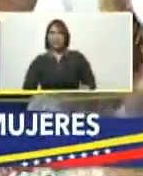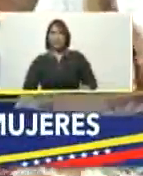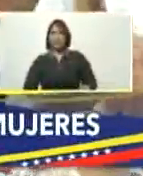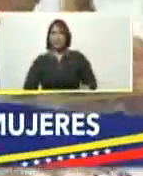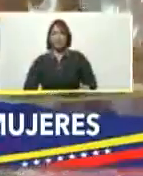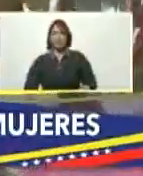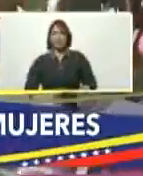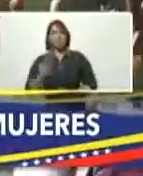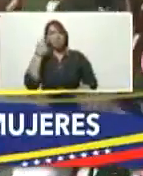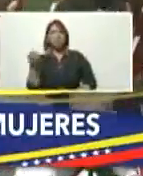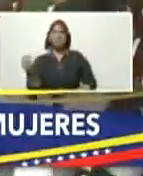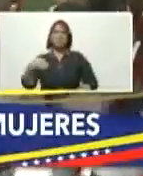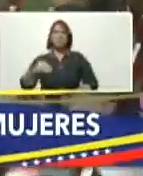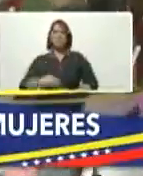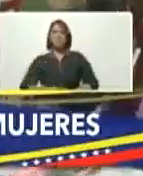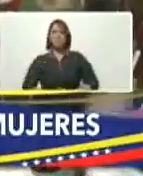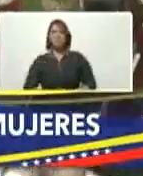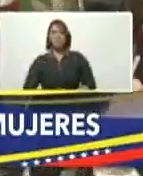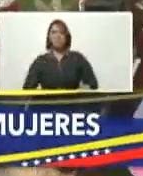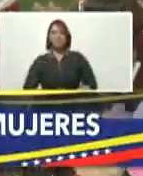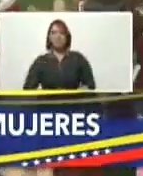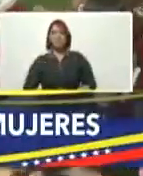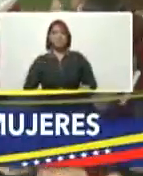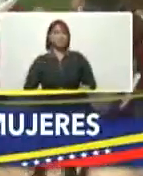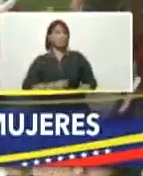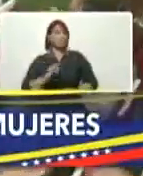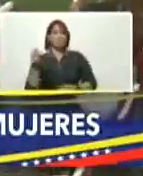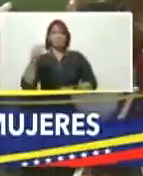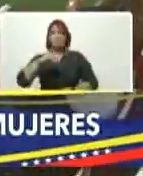¿Para qué más? ¡Más nada!